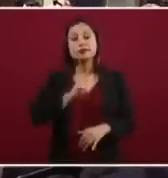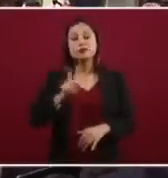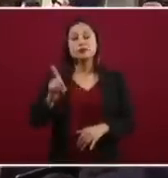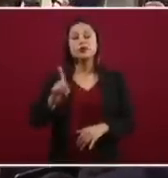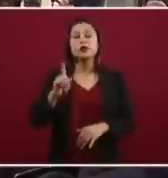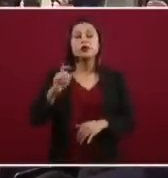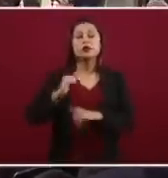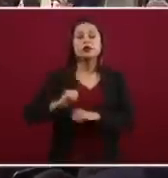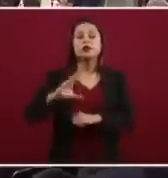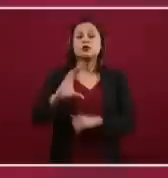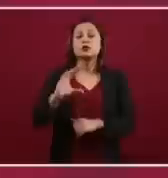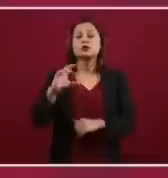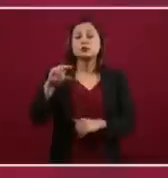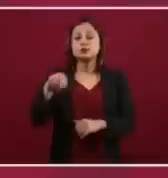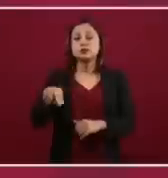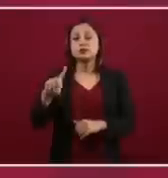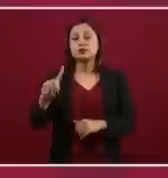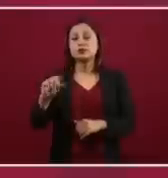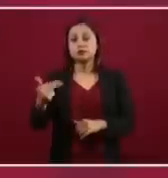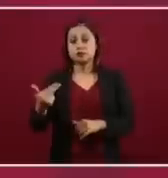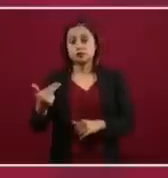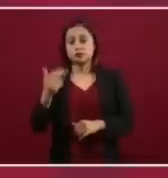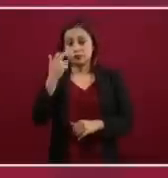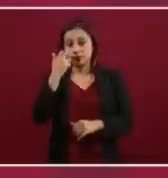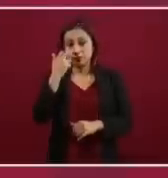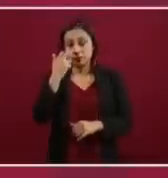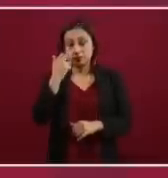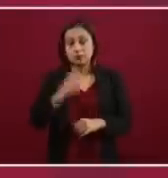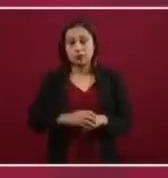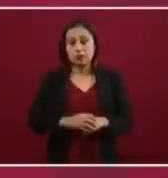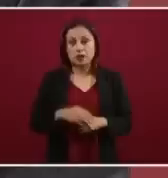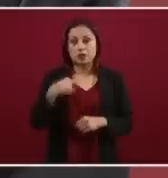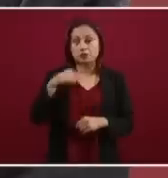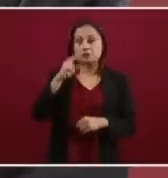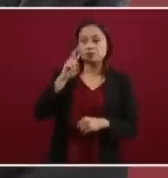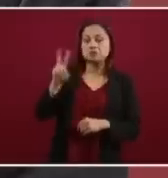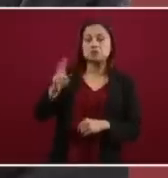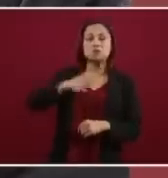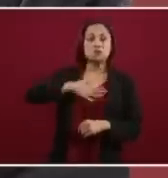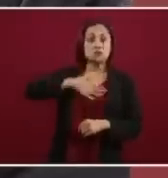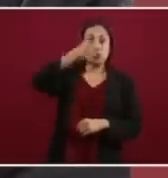Derechos Humanos, lo veo bien.